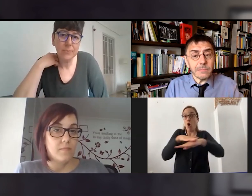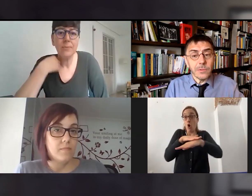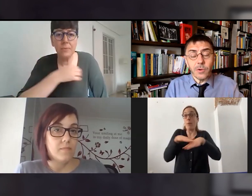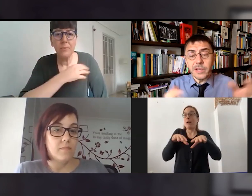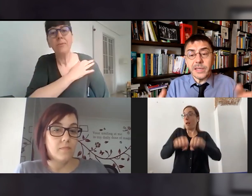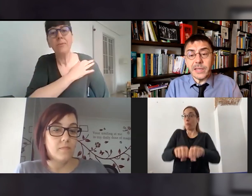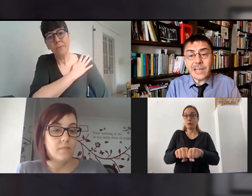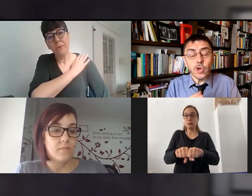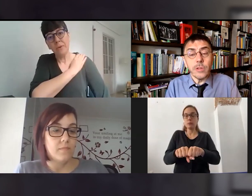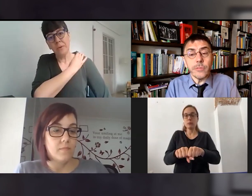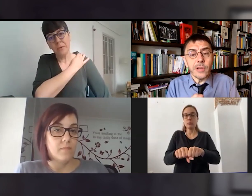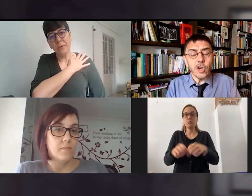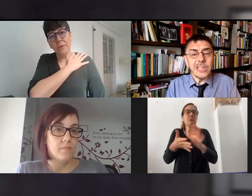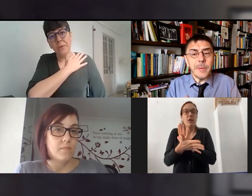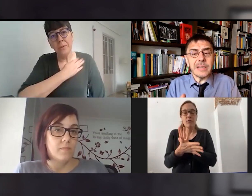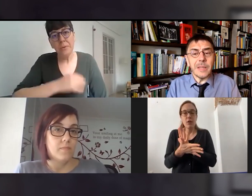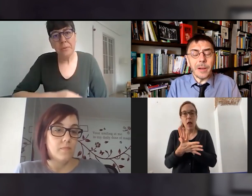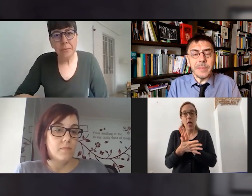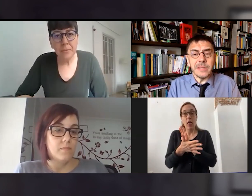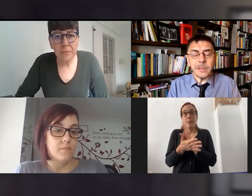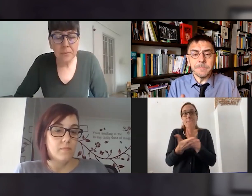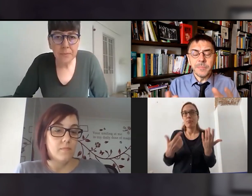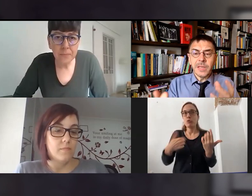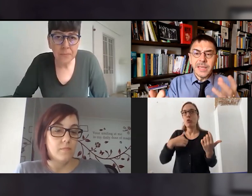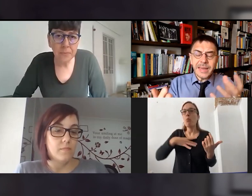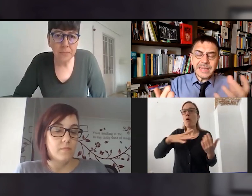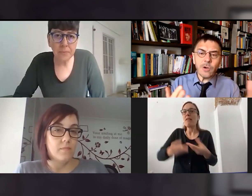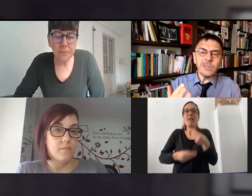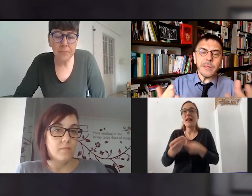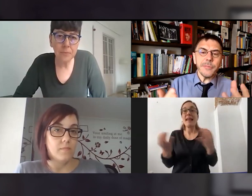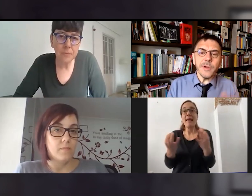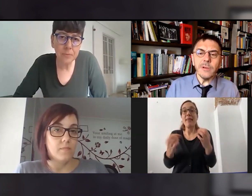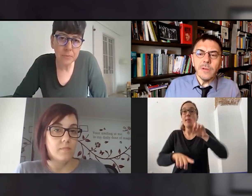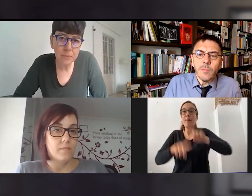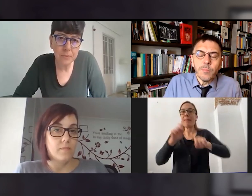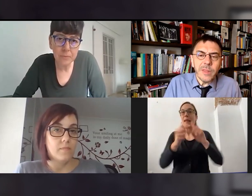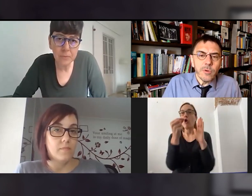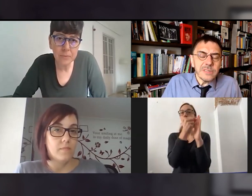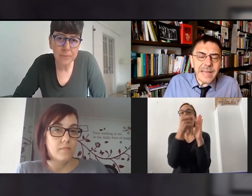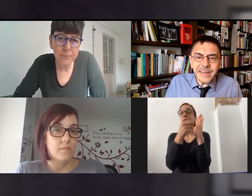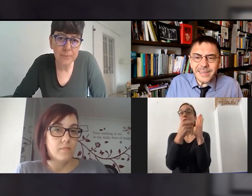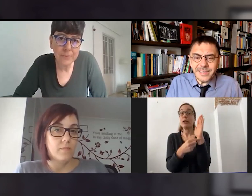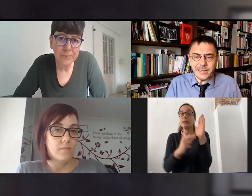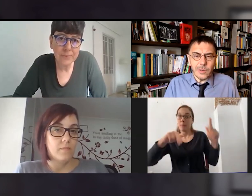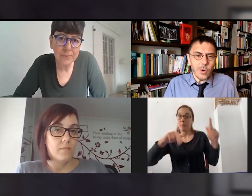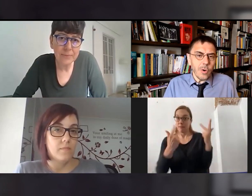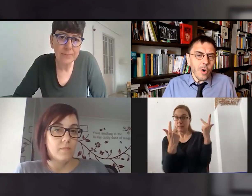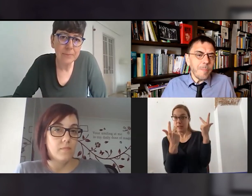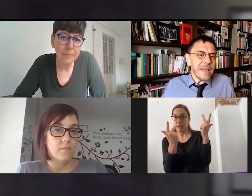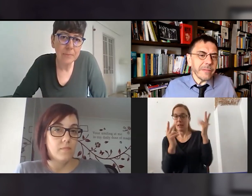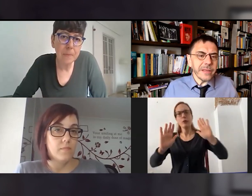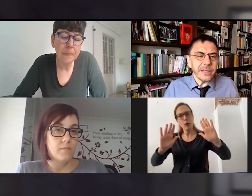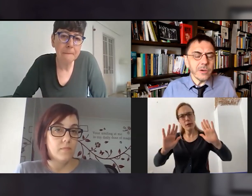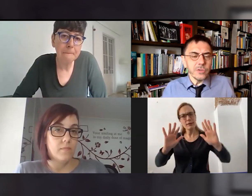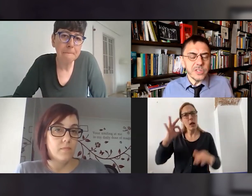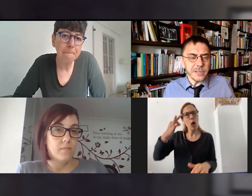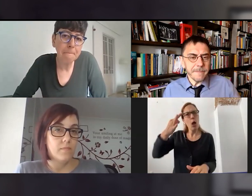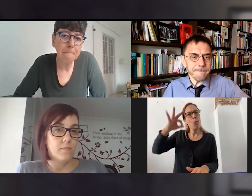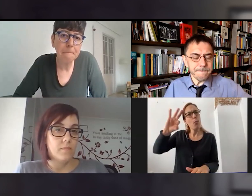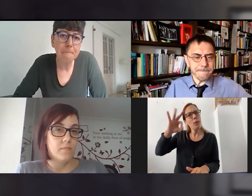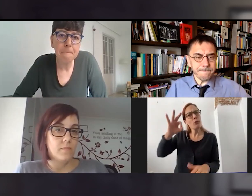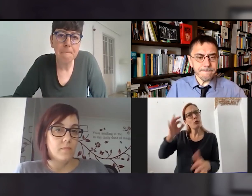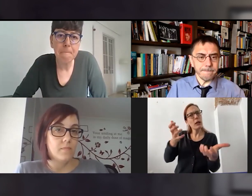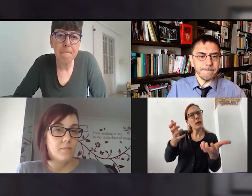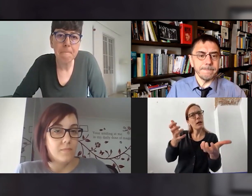hacer lo que las condiciones objetivas te permiten. En esa contradicción, ¿Podemos gana o pierde, Conchi?